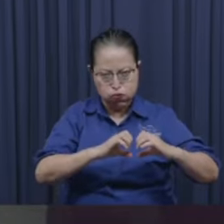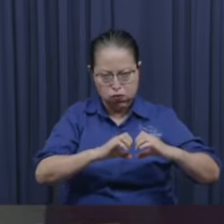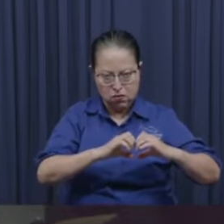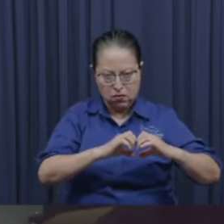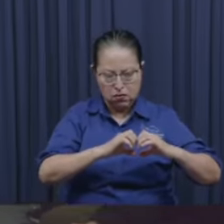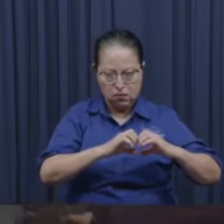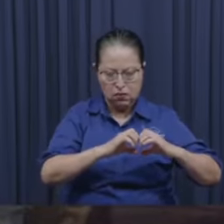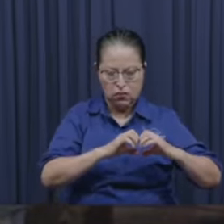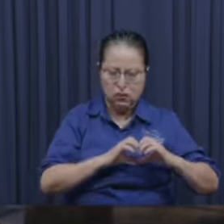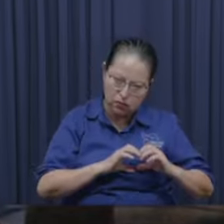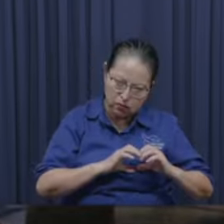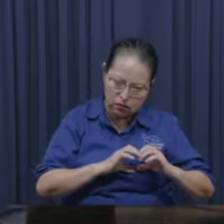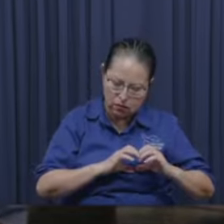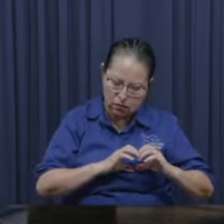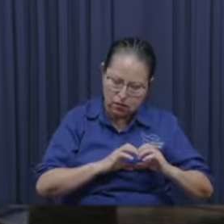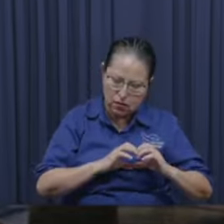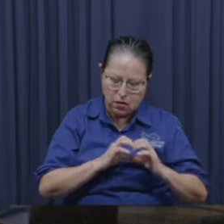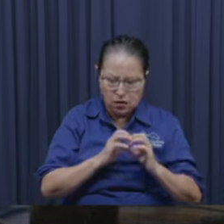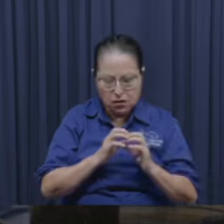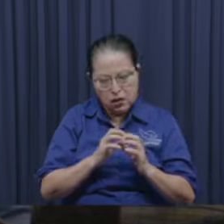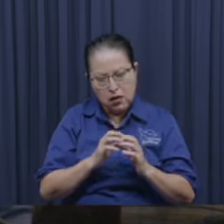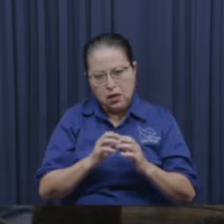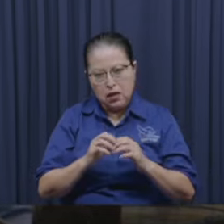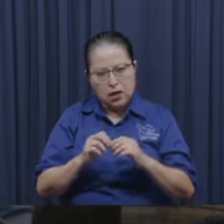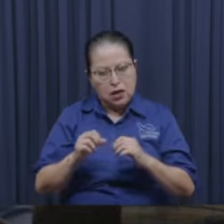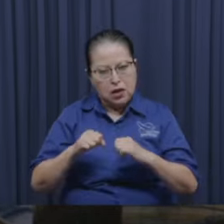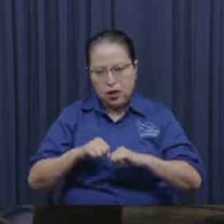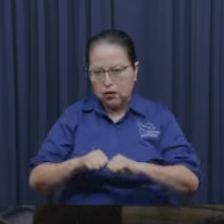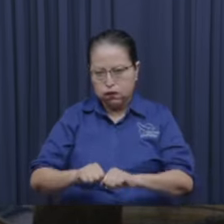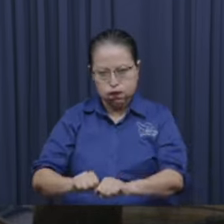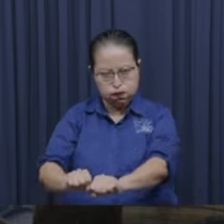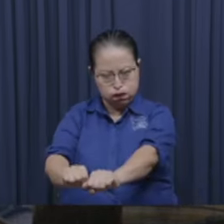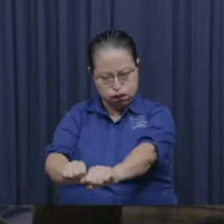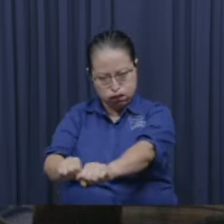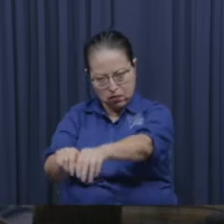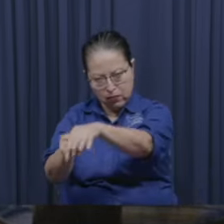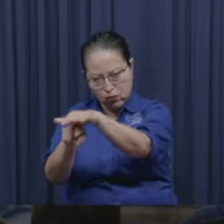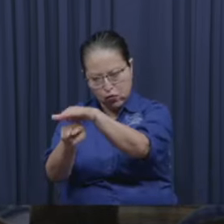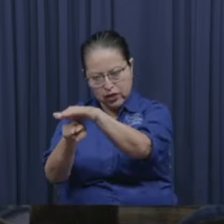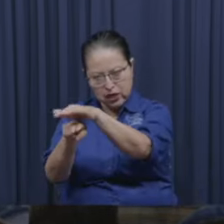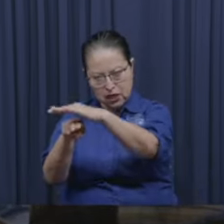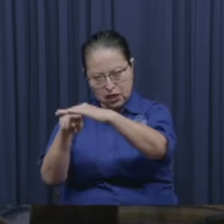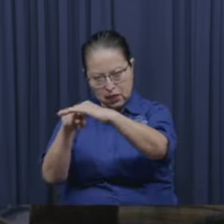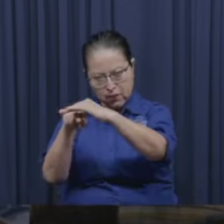y dejaron de tener la señal esa que le ponen en el cerebro ahí para ver si ya